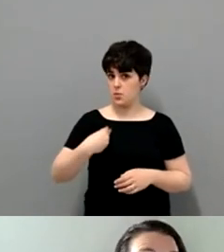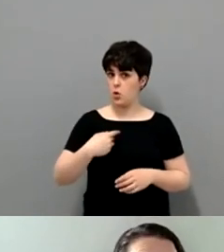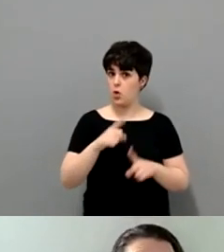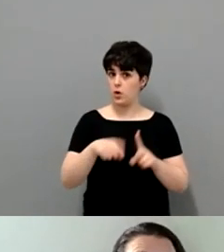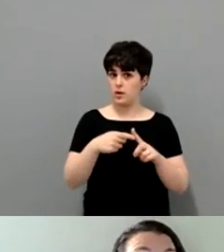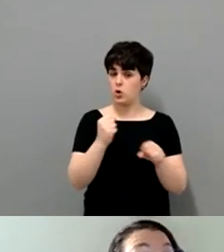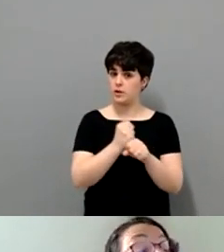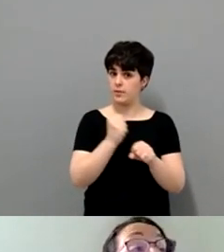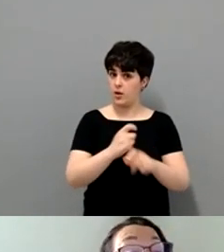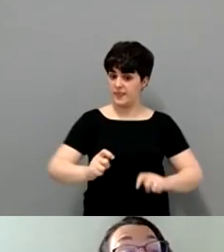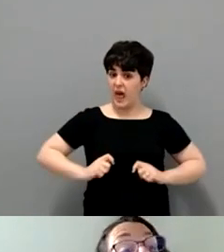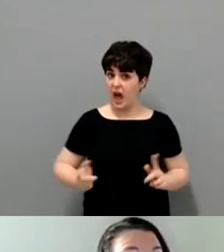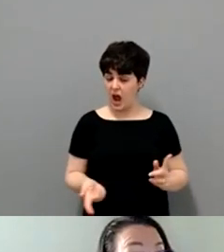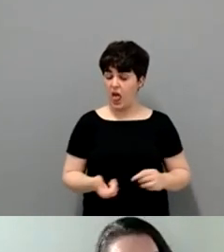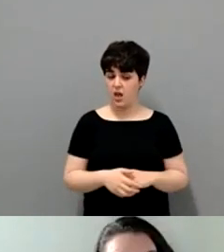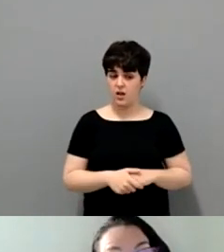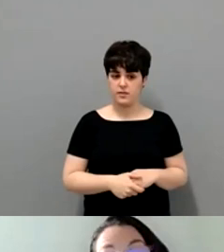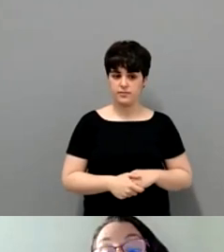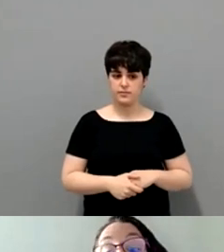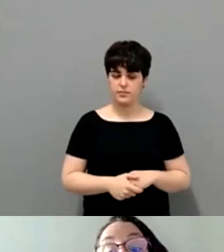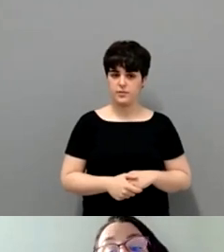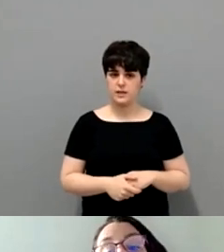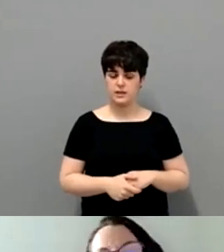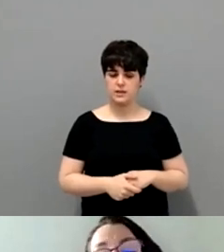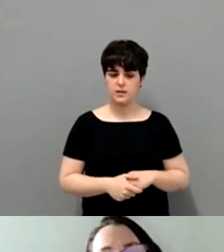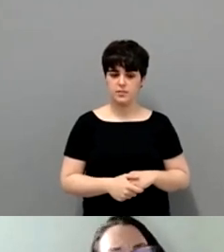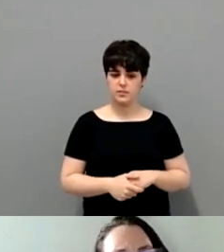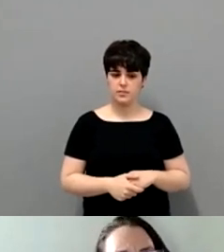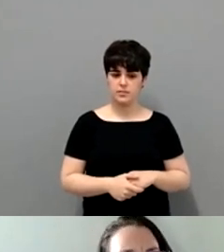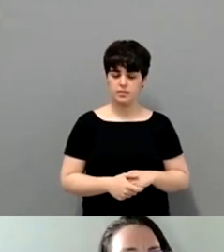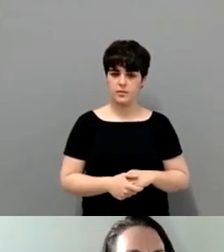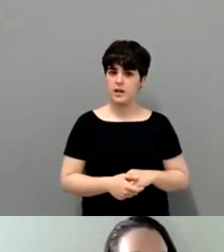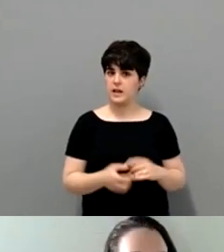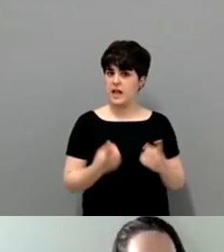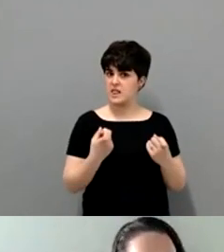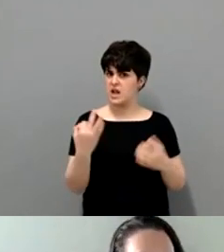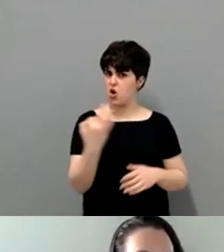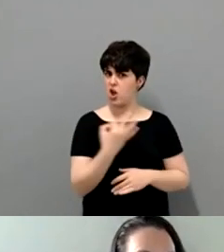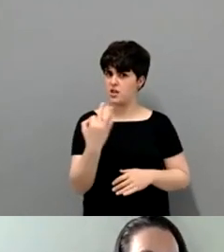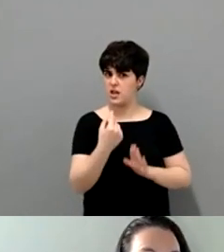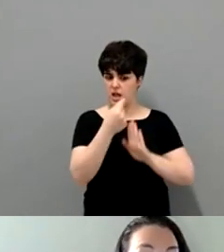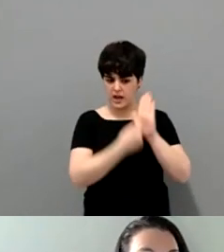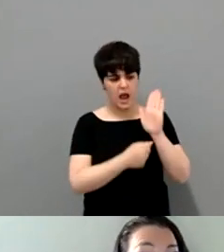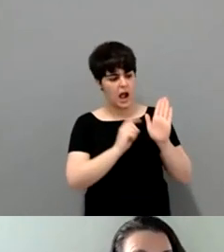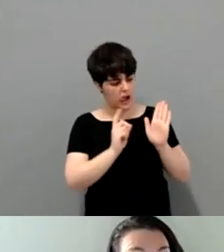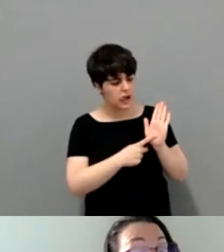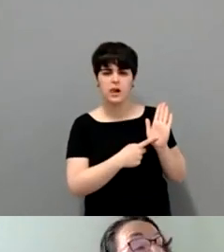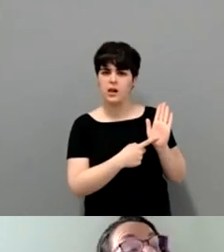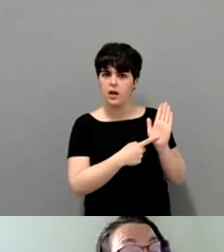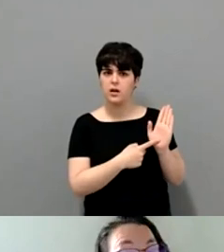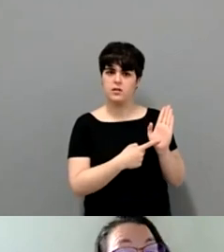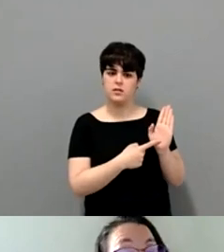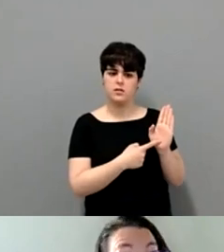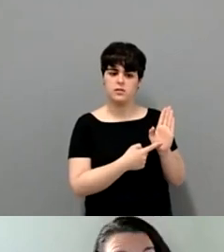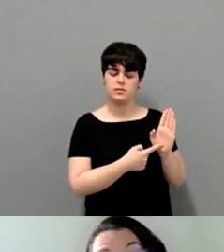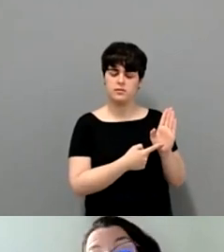para darme el trabajo. Hay un requisito legal. Hay un requisito legal. Que